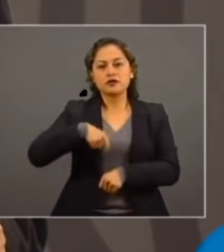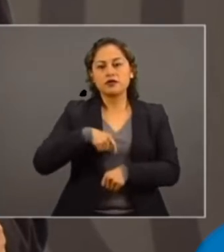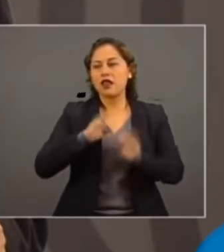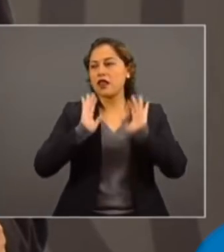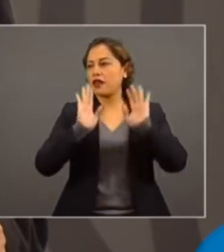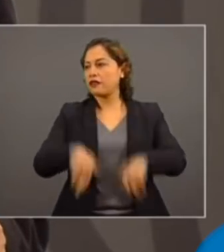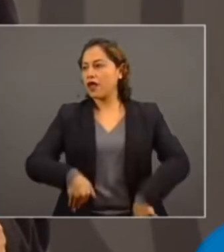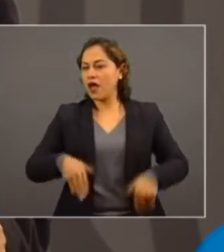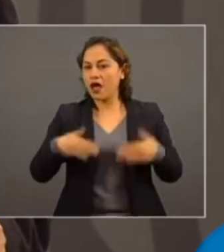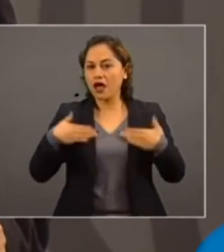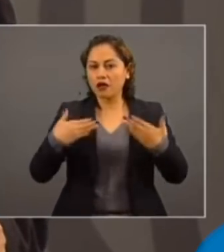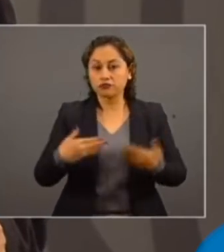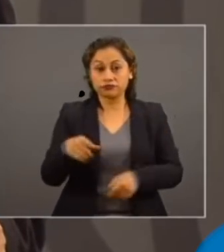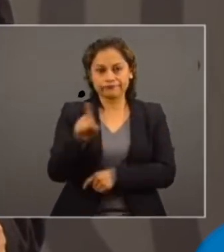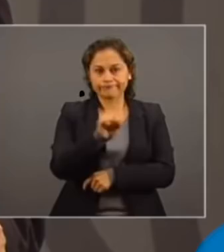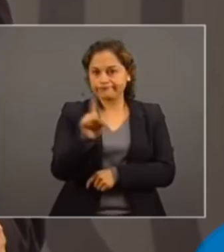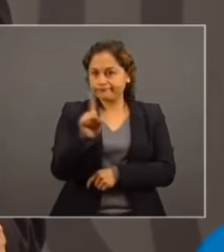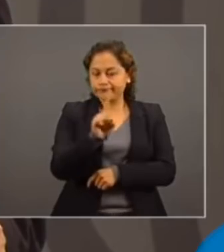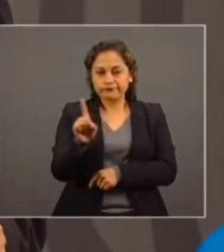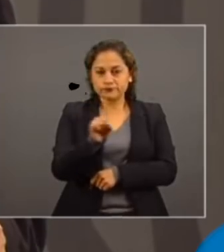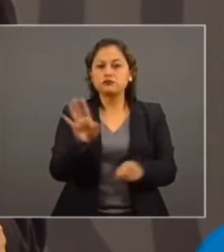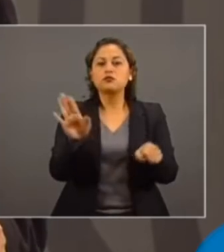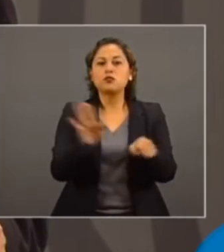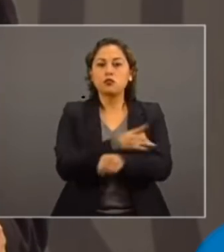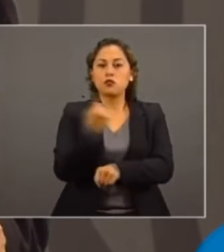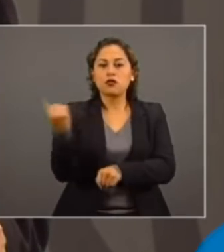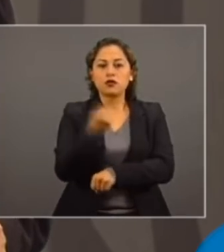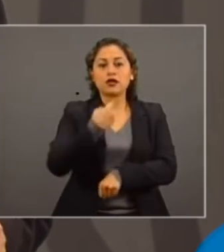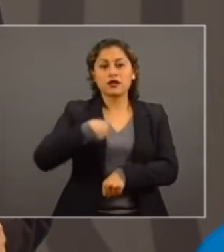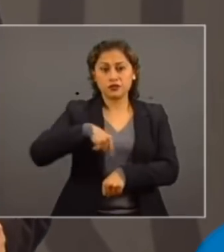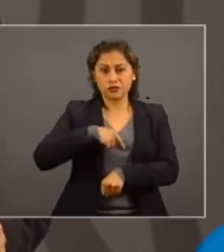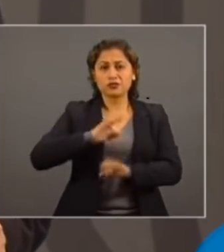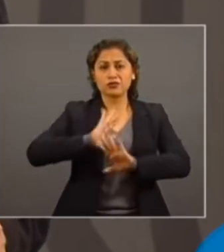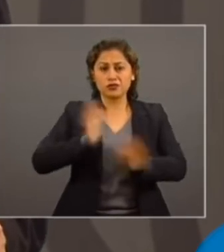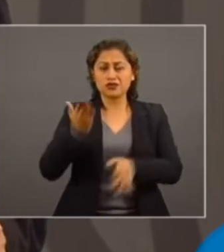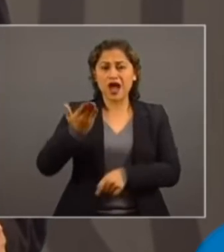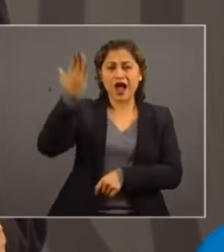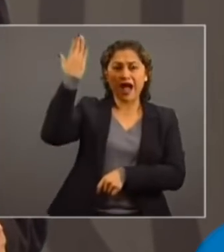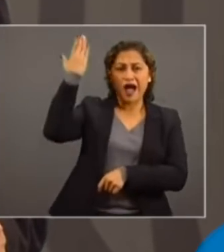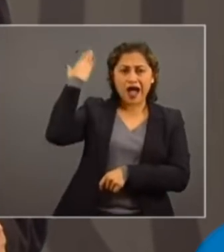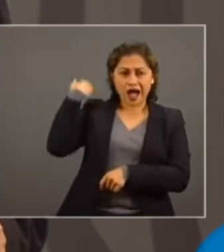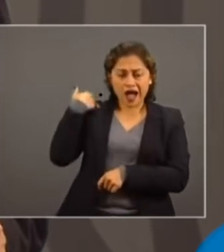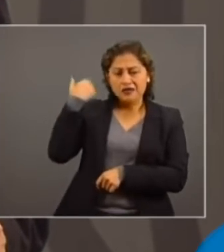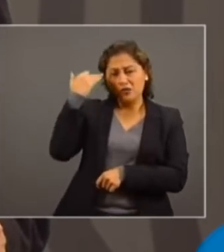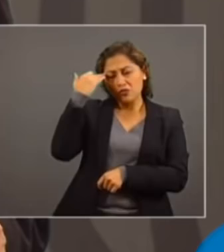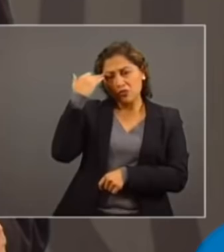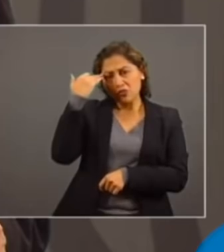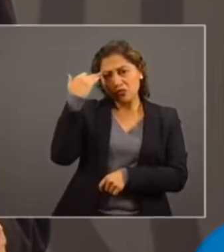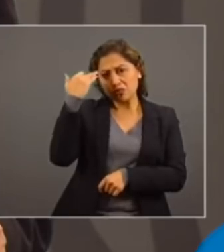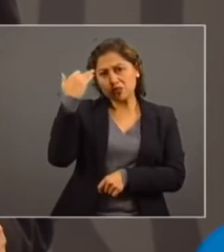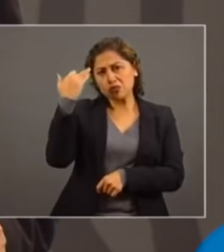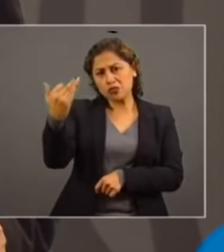porque ya padecimos durante mucho tiempo lo que fue el